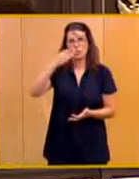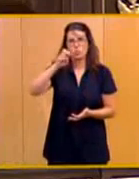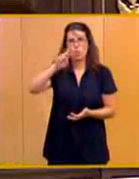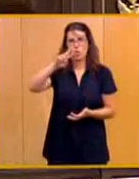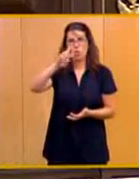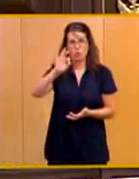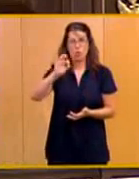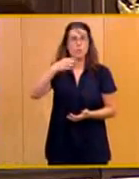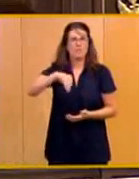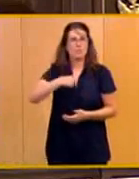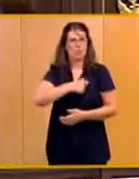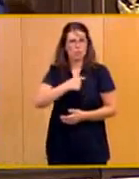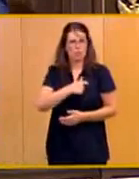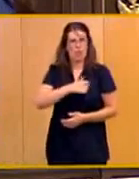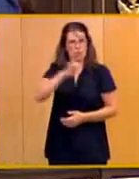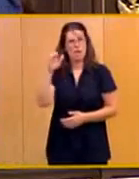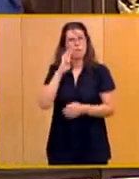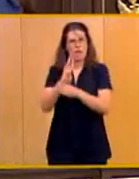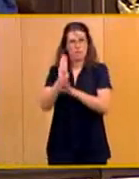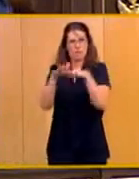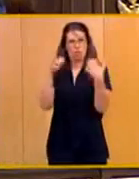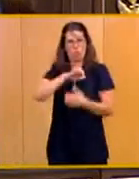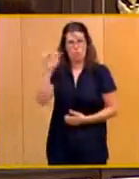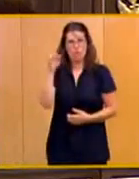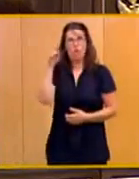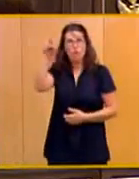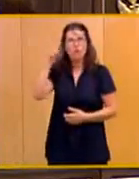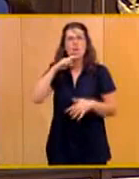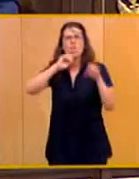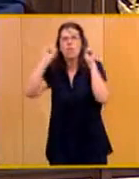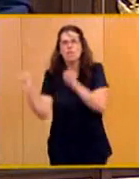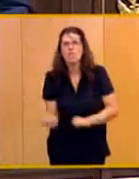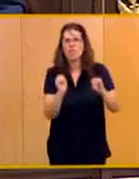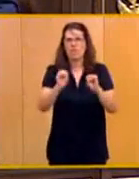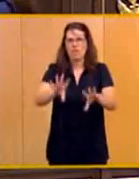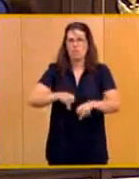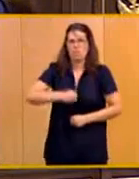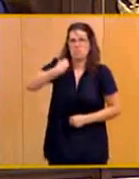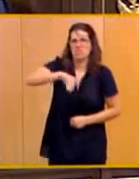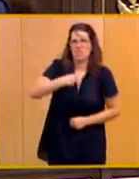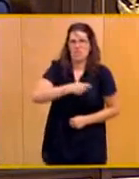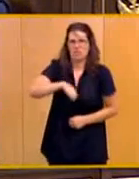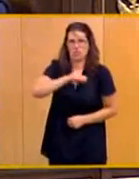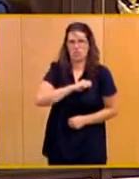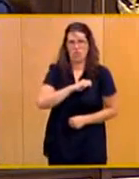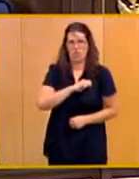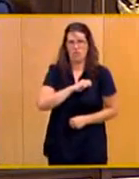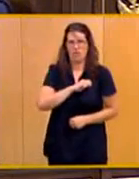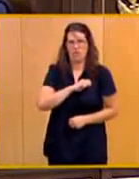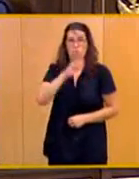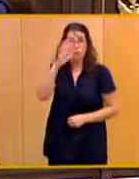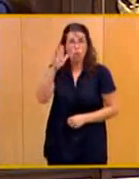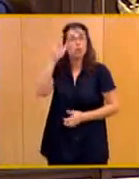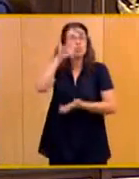del Parlamento Europeo defender a la presidencia española frente a los insólitos ataques que el mismo día